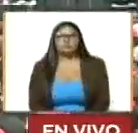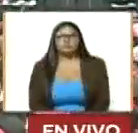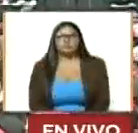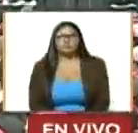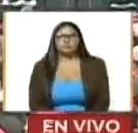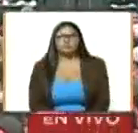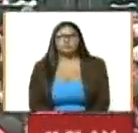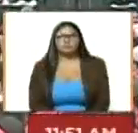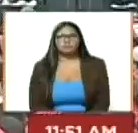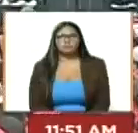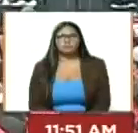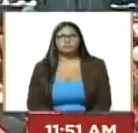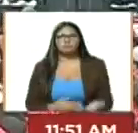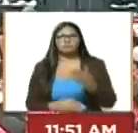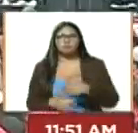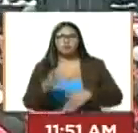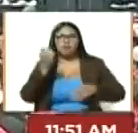defender el futuro.